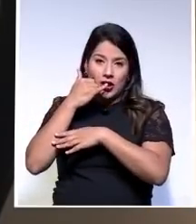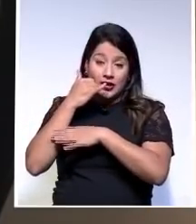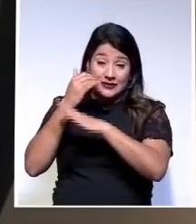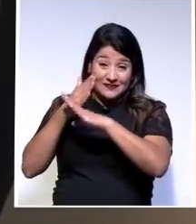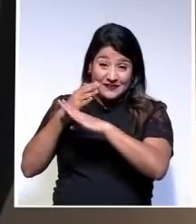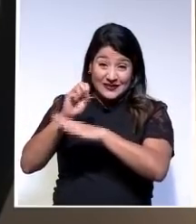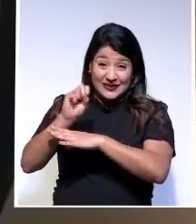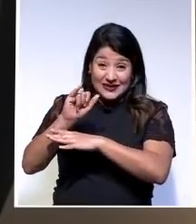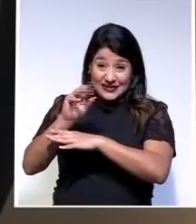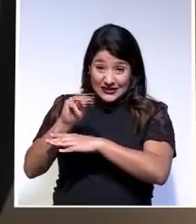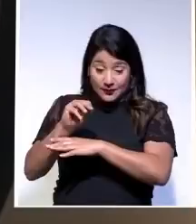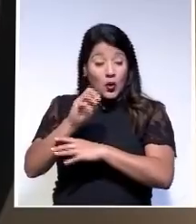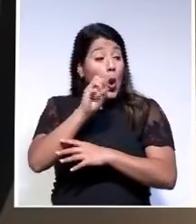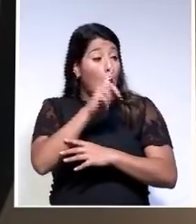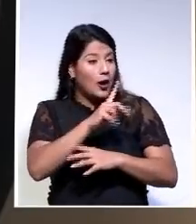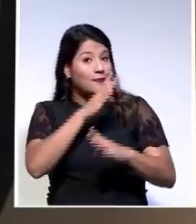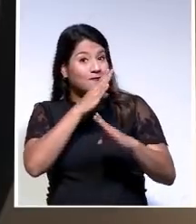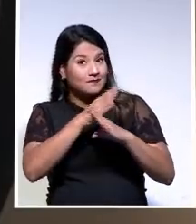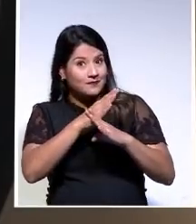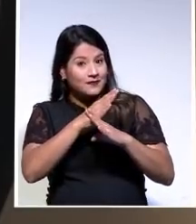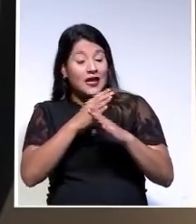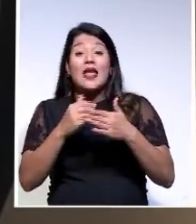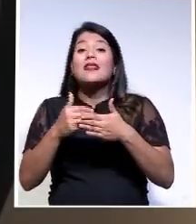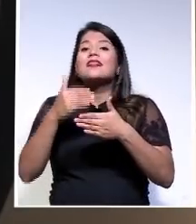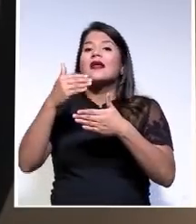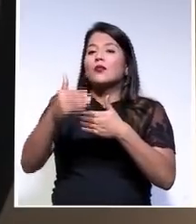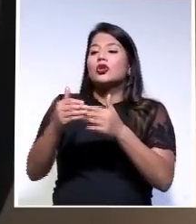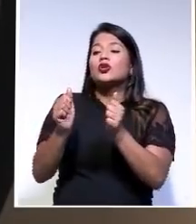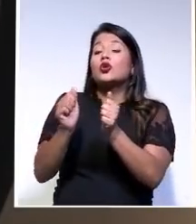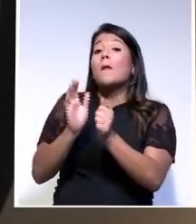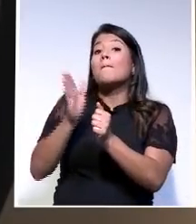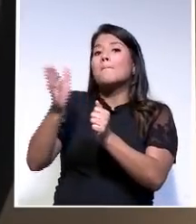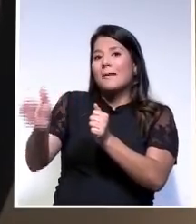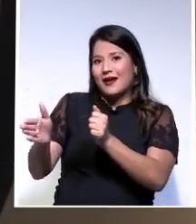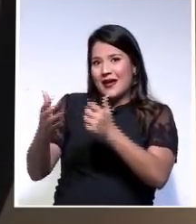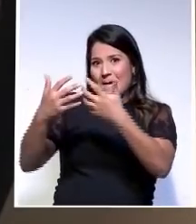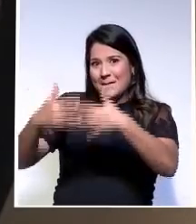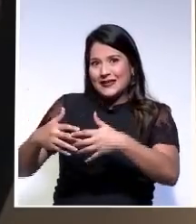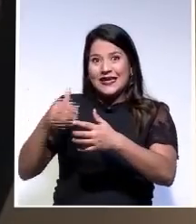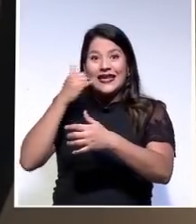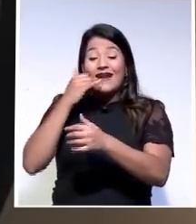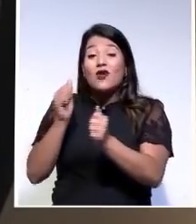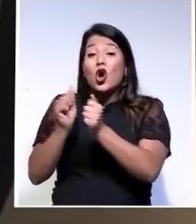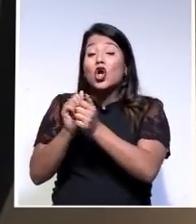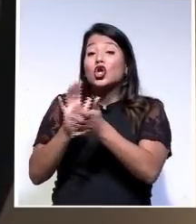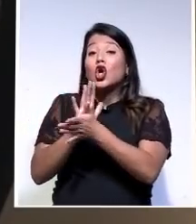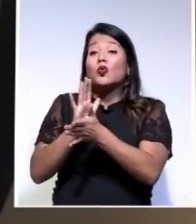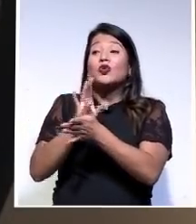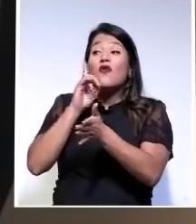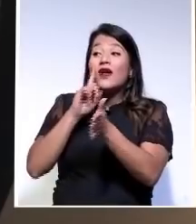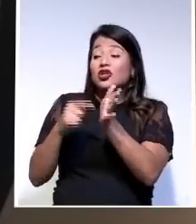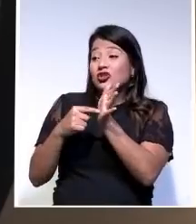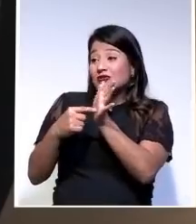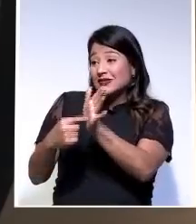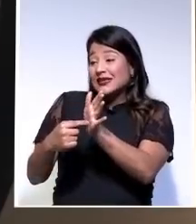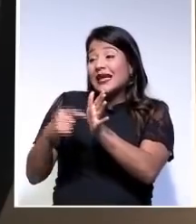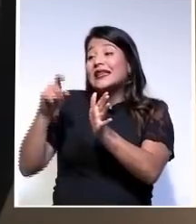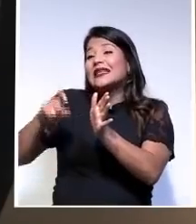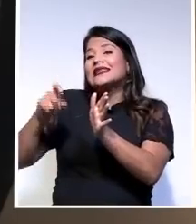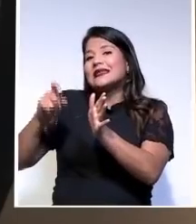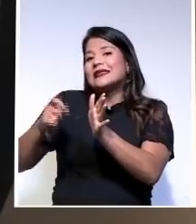bloqueada la tarjeta, se presentan al operador y solicitan una nueva tarjeta SIM, y de esa forma acceden a los datos de las